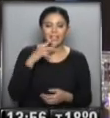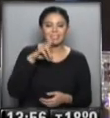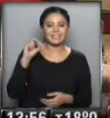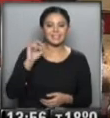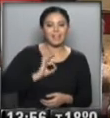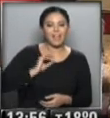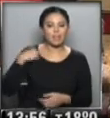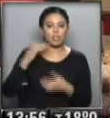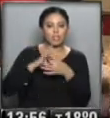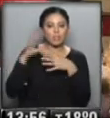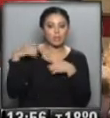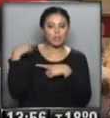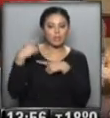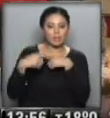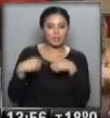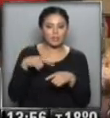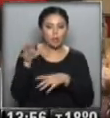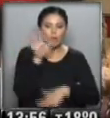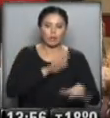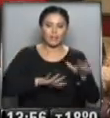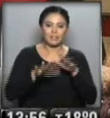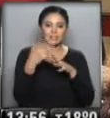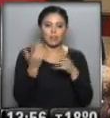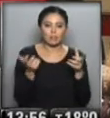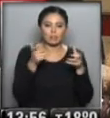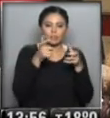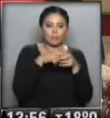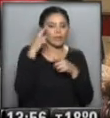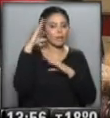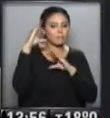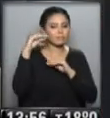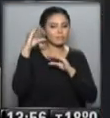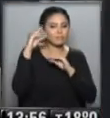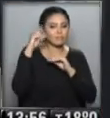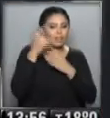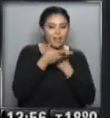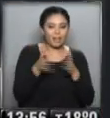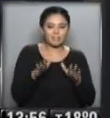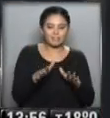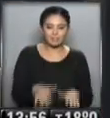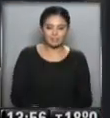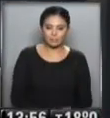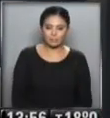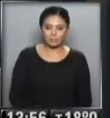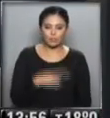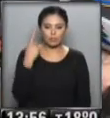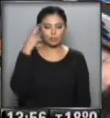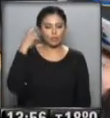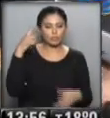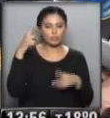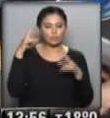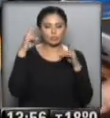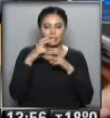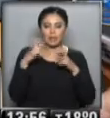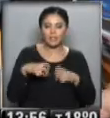de democracia, hayan organizado un evento de discusión y de reflexión de estas características. La evaluación que hacemos nosotros es que